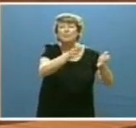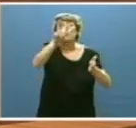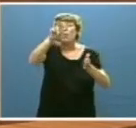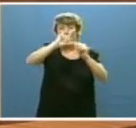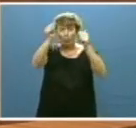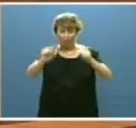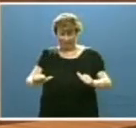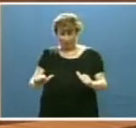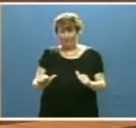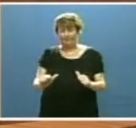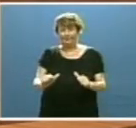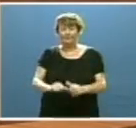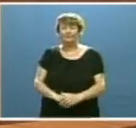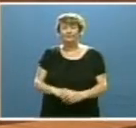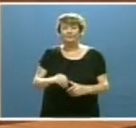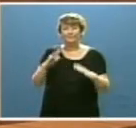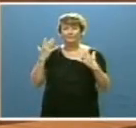modelo